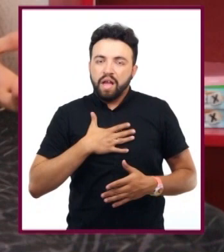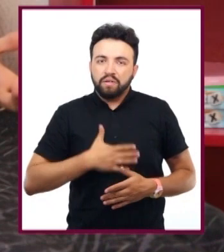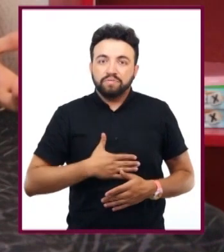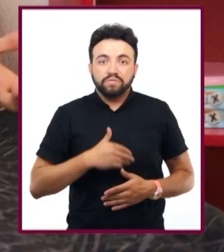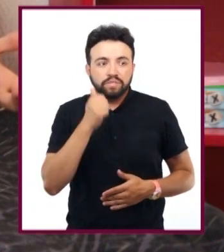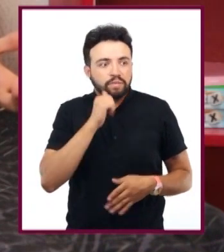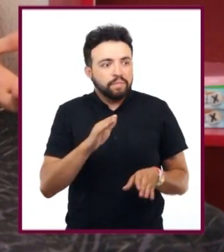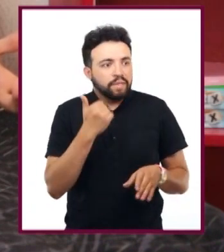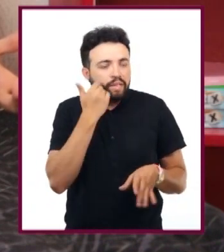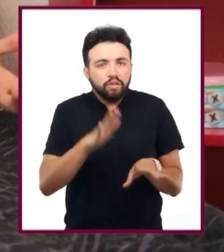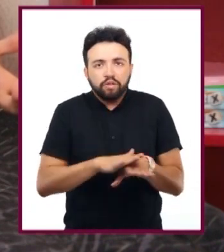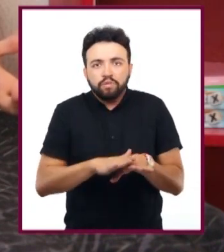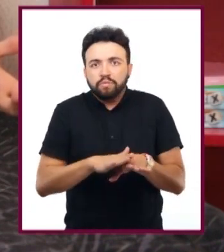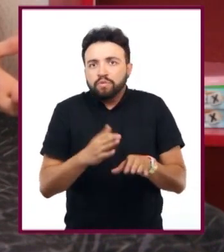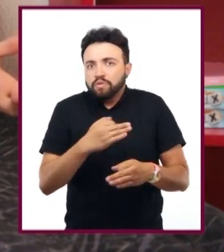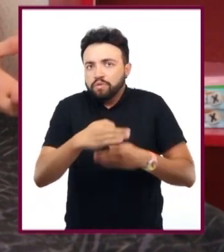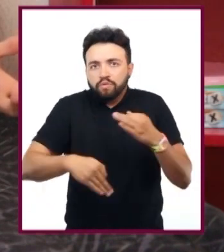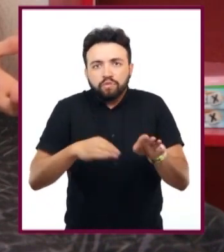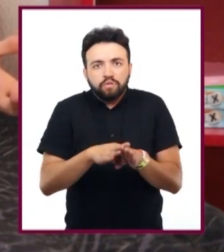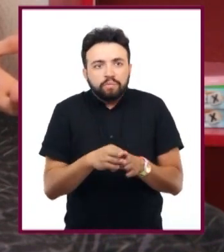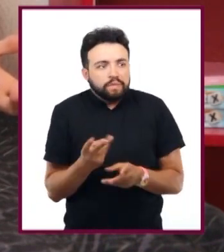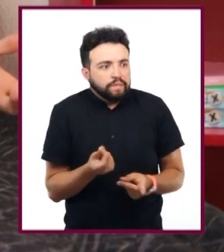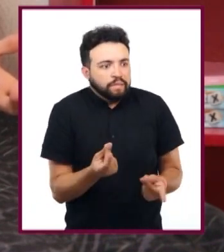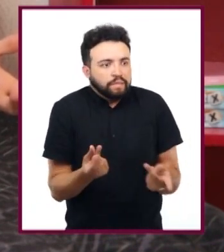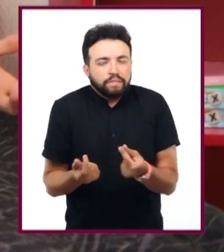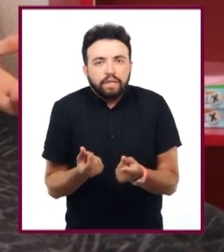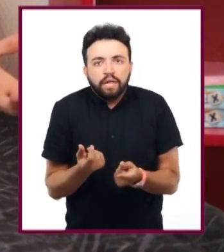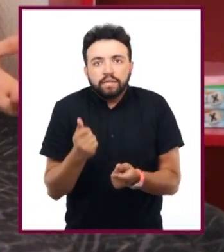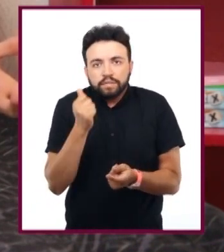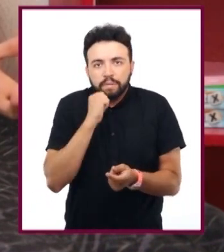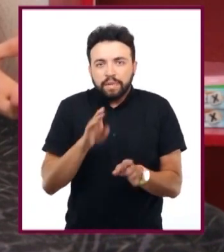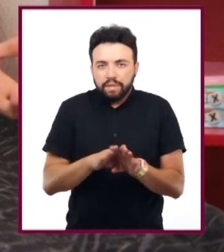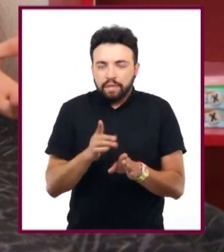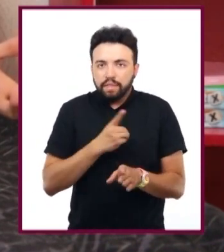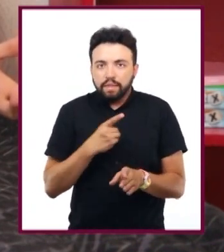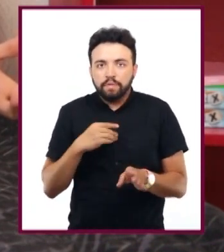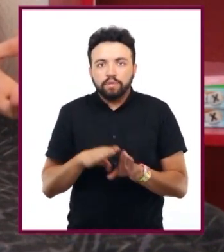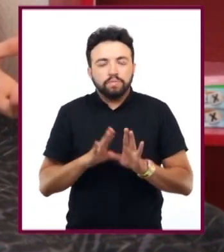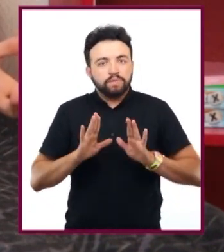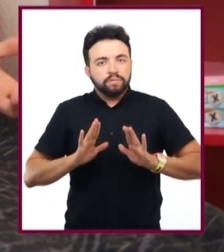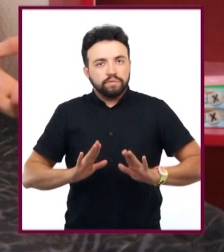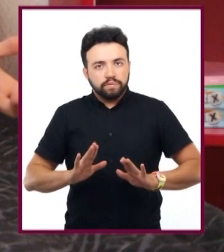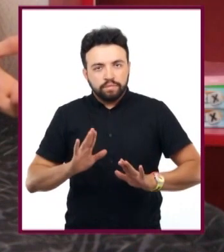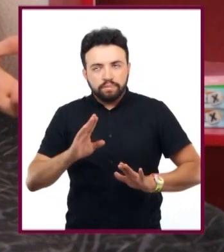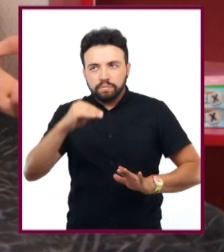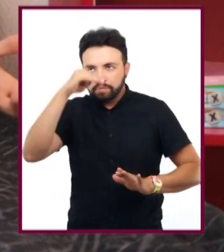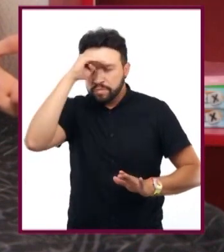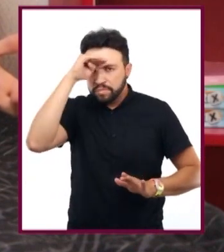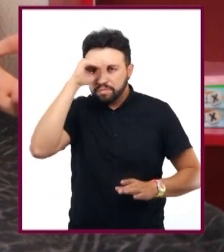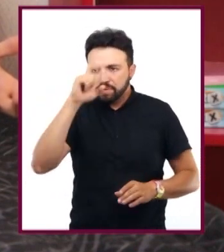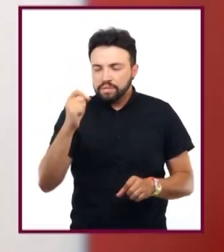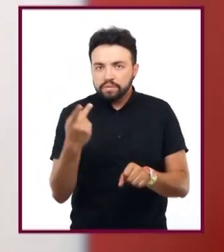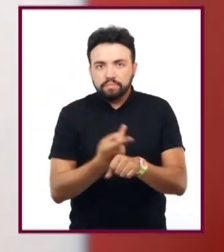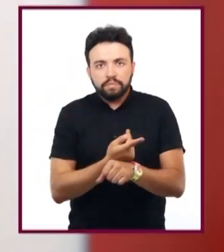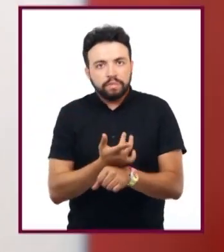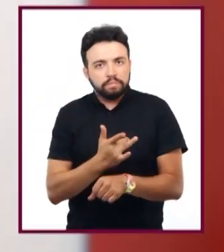queremos resolver todo de manera inmediata, sin detenernos a pensar en la situación y a revisar cómo nos sentimos.